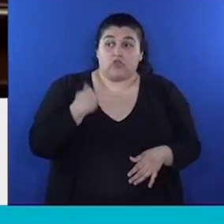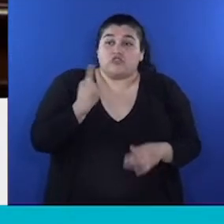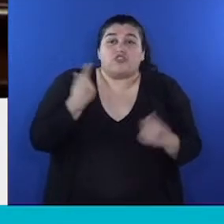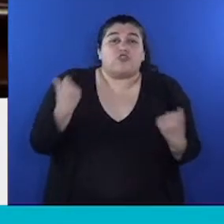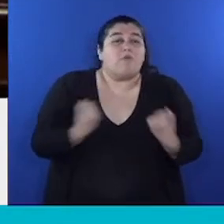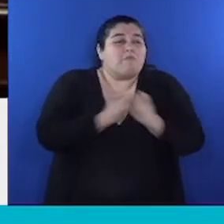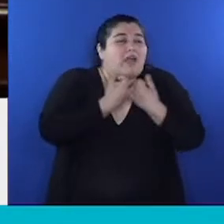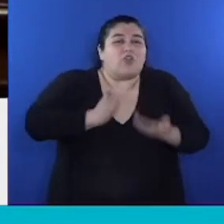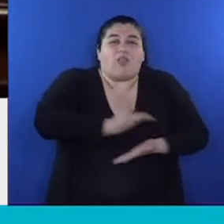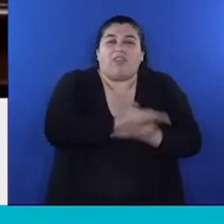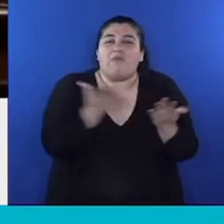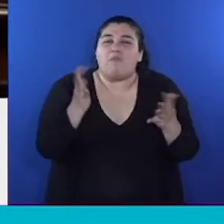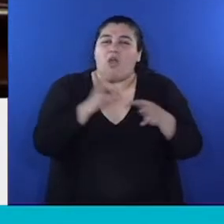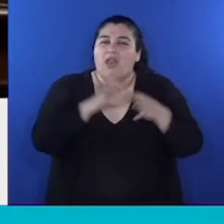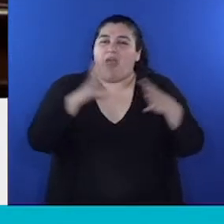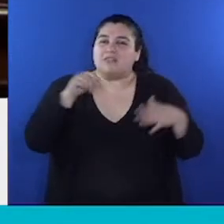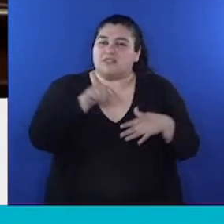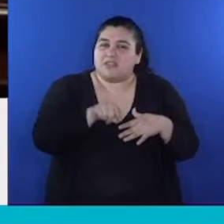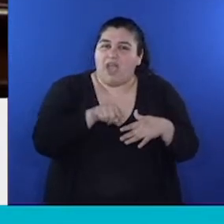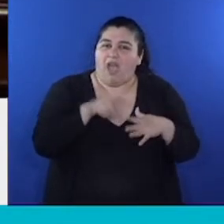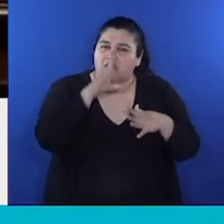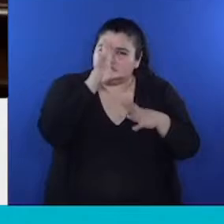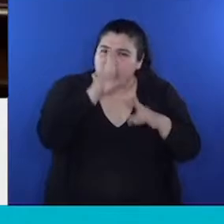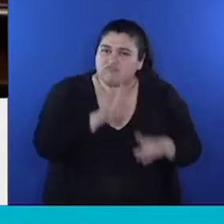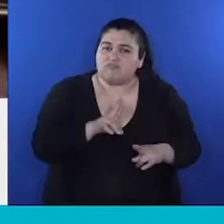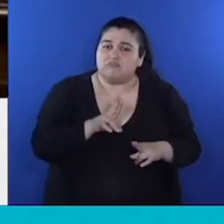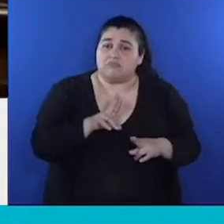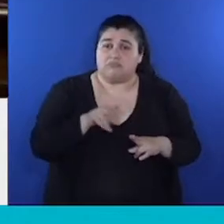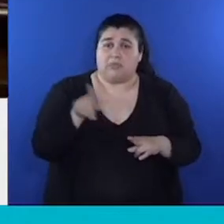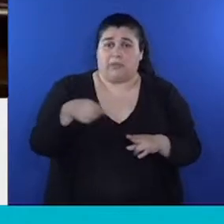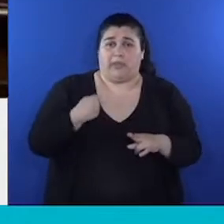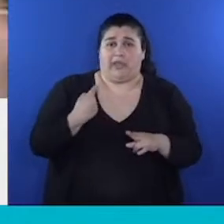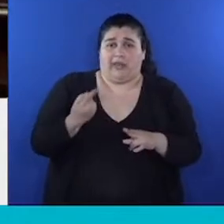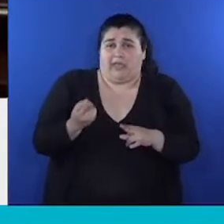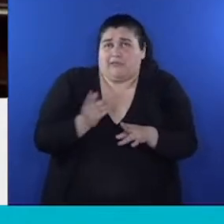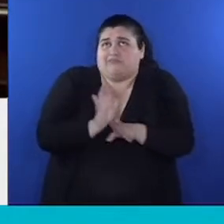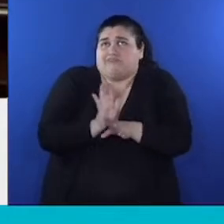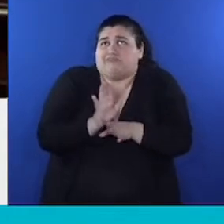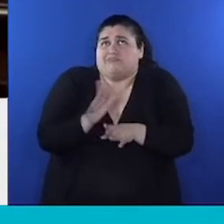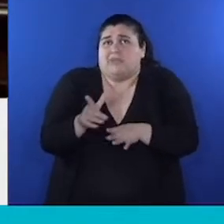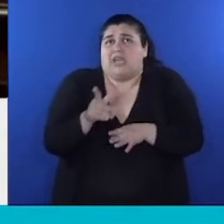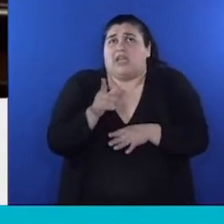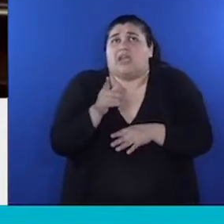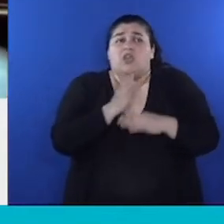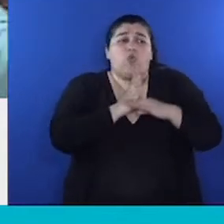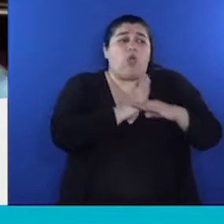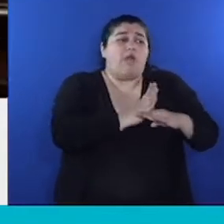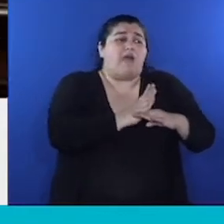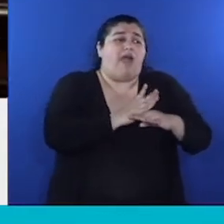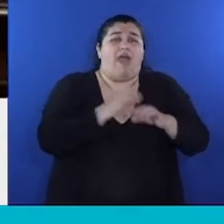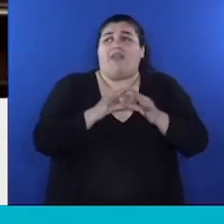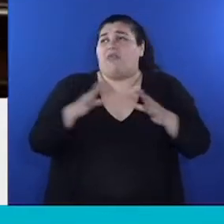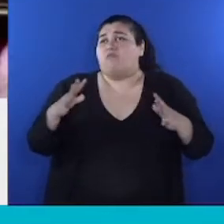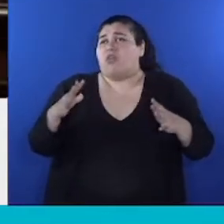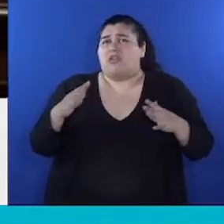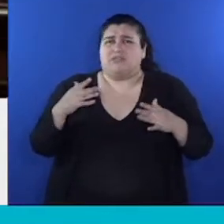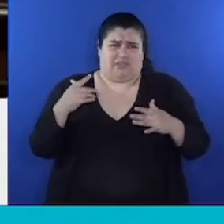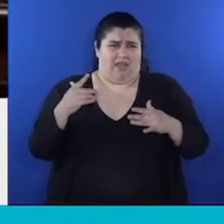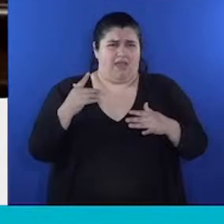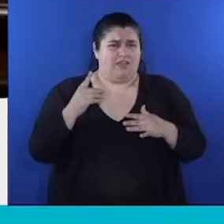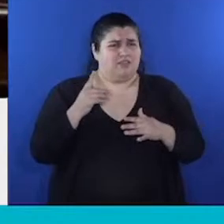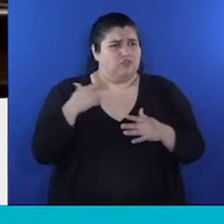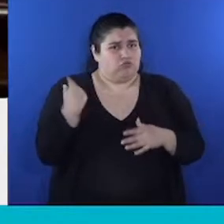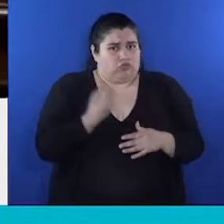el nunca más conforma, creo que una de las pocas, la democracia y el nunca más conforman una de las pocas políticas de Estado que hemos